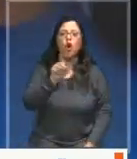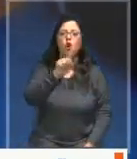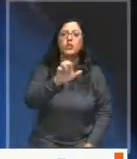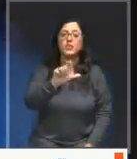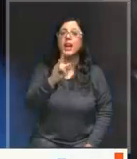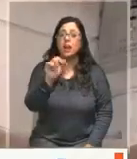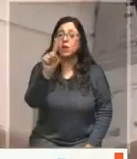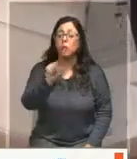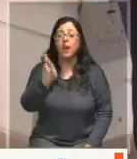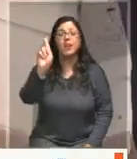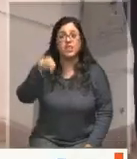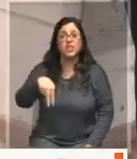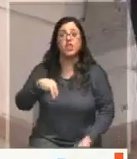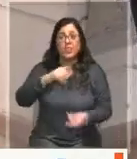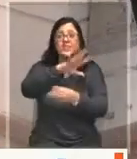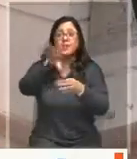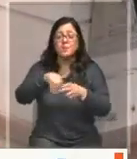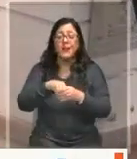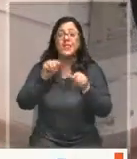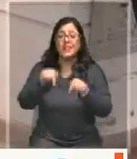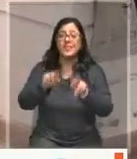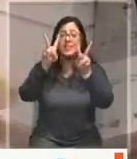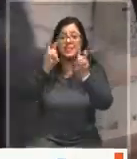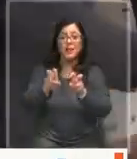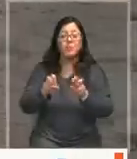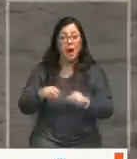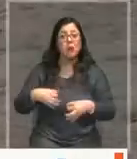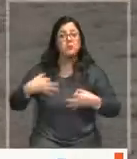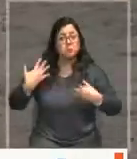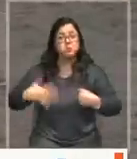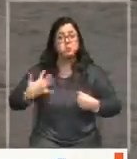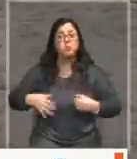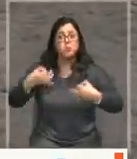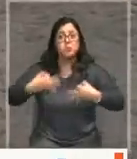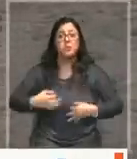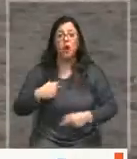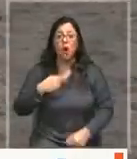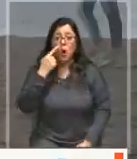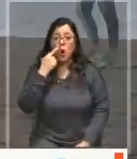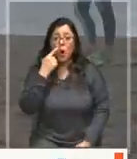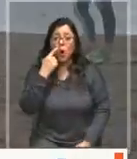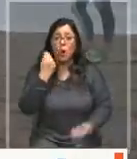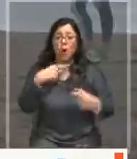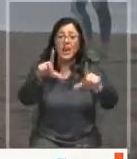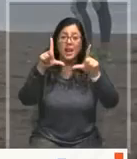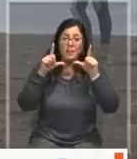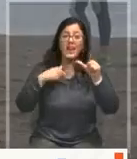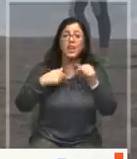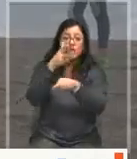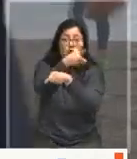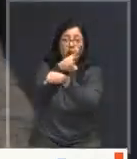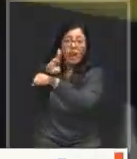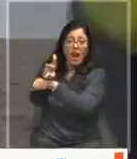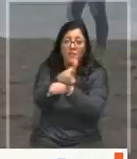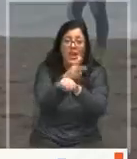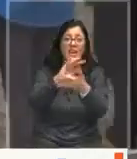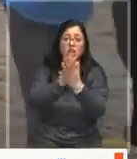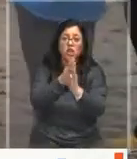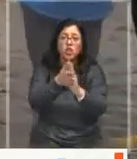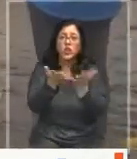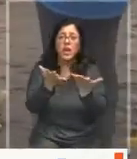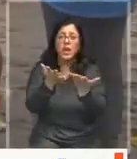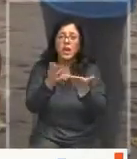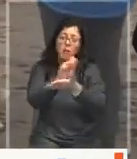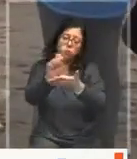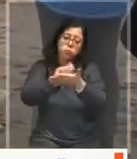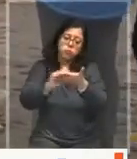razón. Uno se siente parte de esta noble causa, al punto que, le confieso, que cada imagen que grabé y cada letra que escribí en el libreto